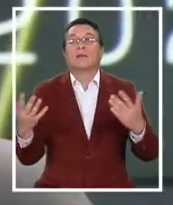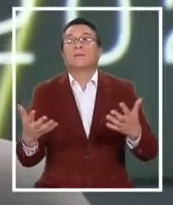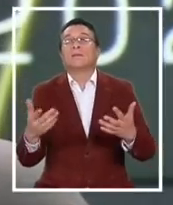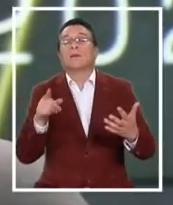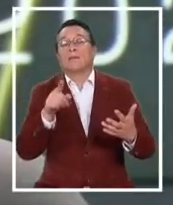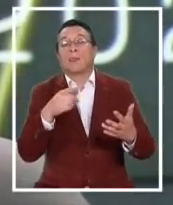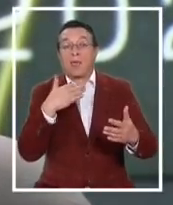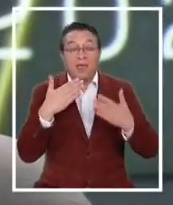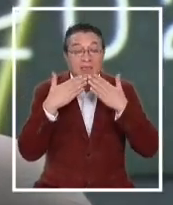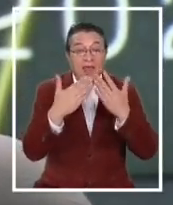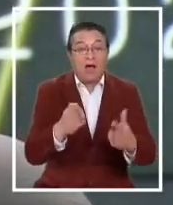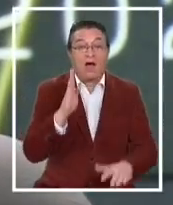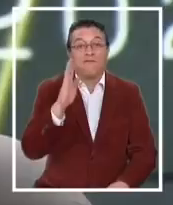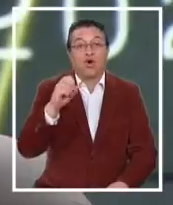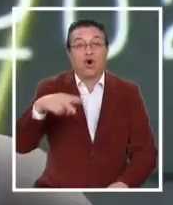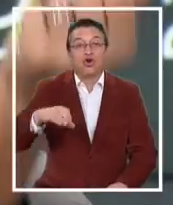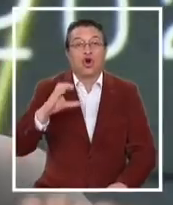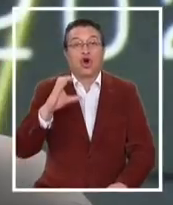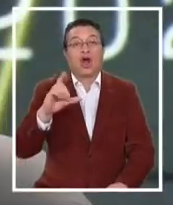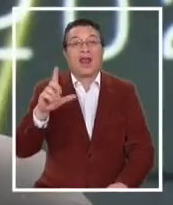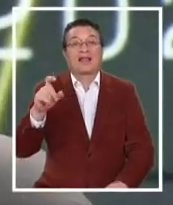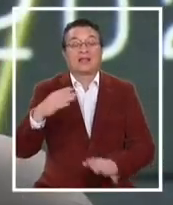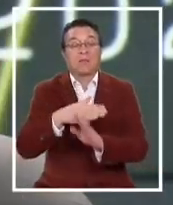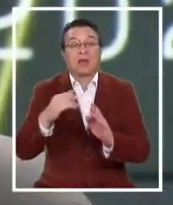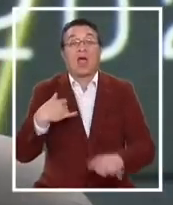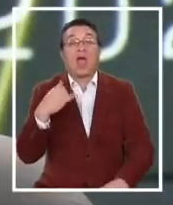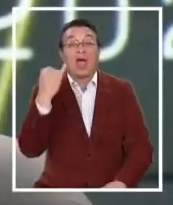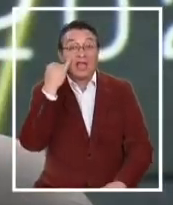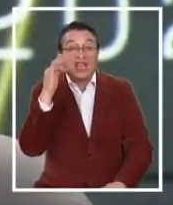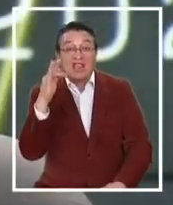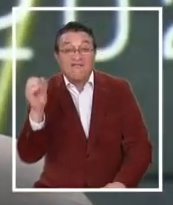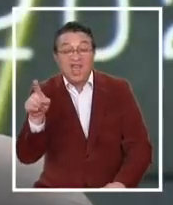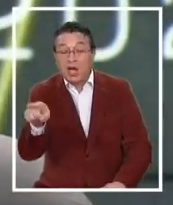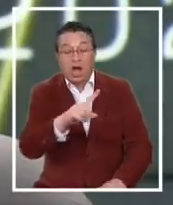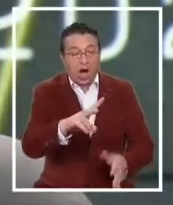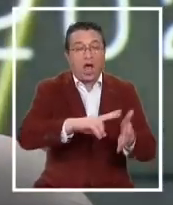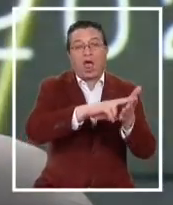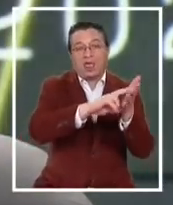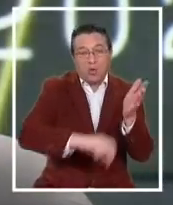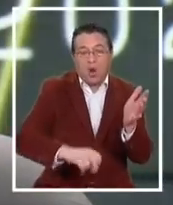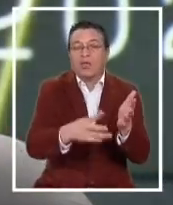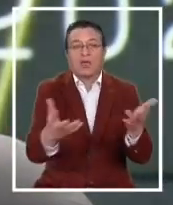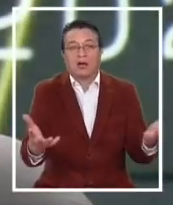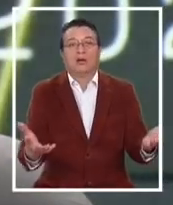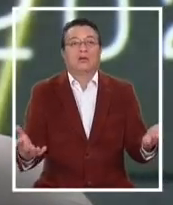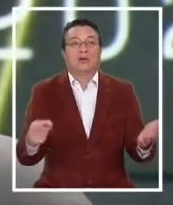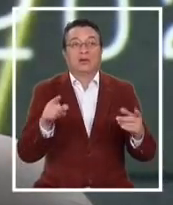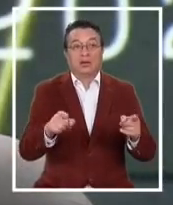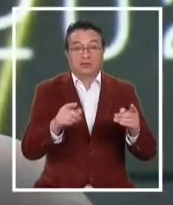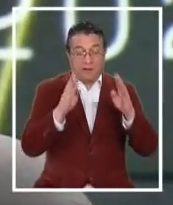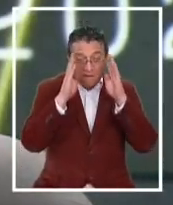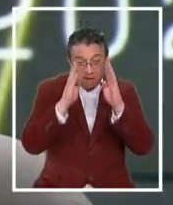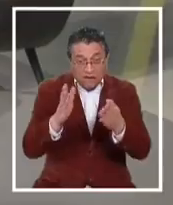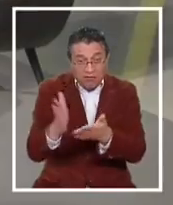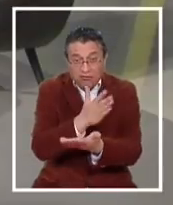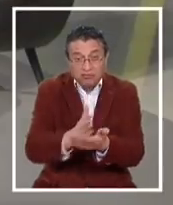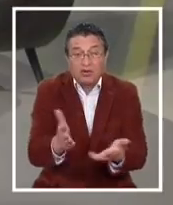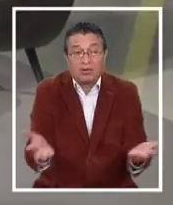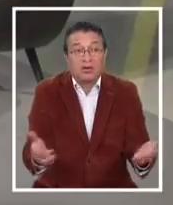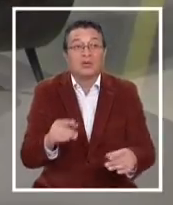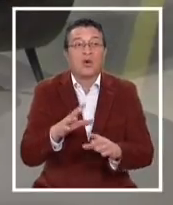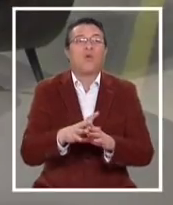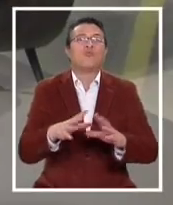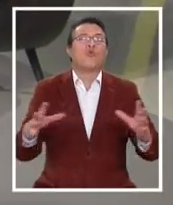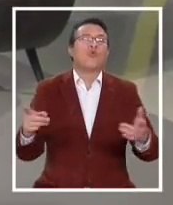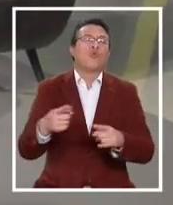se les da el bono clase media, pero si recibieron el IFE, entonces se les descuenta. Eso es focalización. ¿Se pasan un poco de la